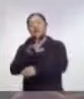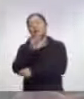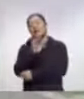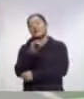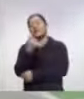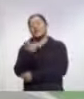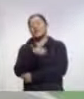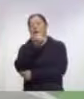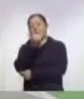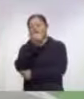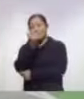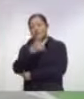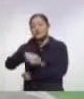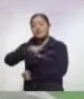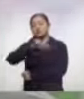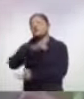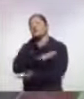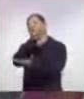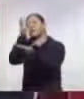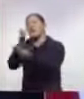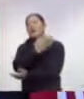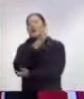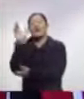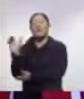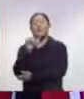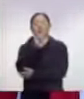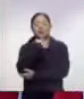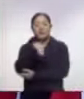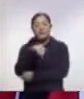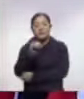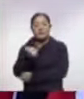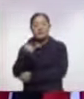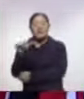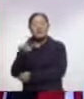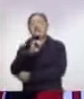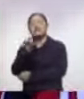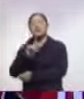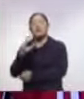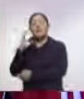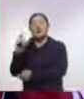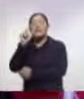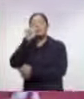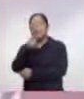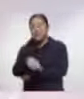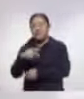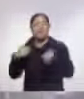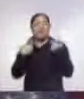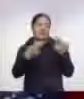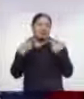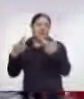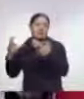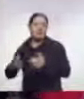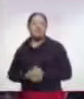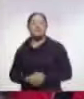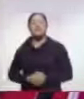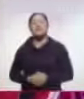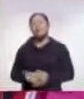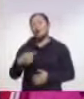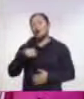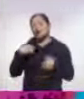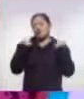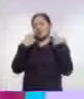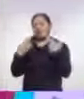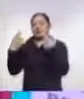dirigió a la unidad deportiva Antonio Mena Montealegre en Sacualpan, donde también entregó regalos. Yo les voy a entregar un